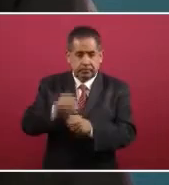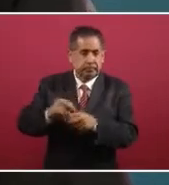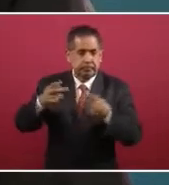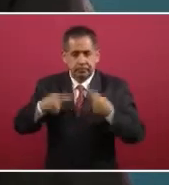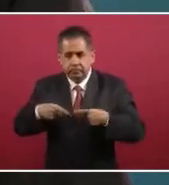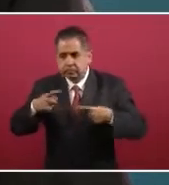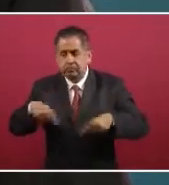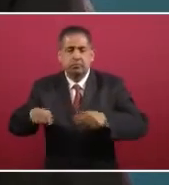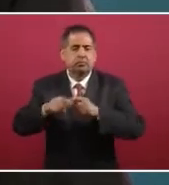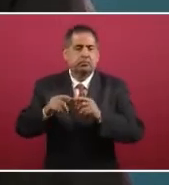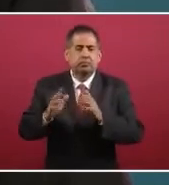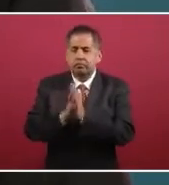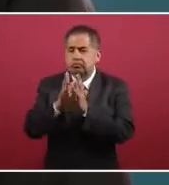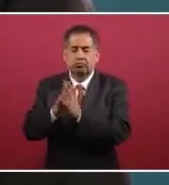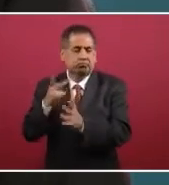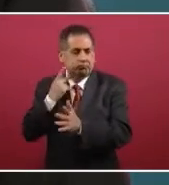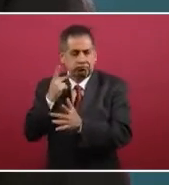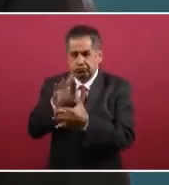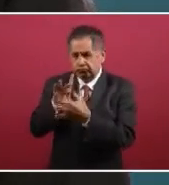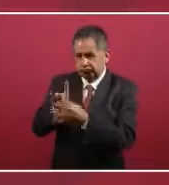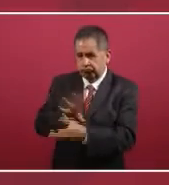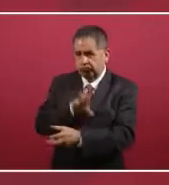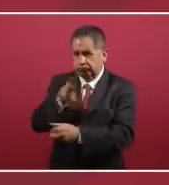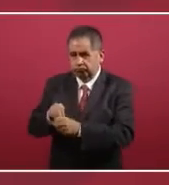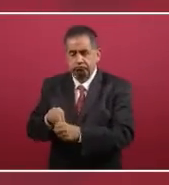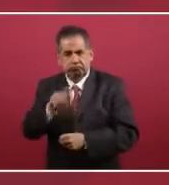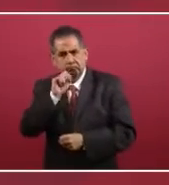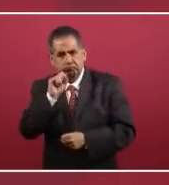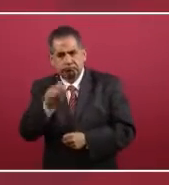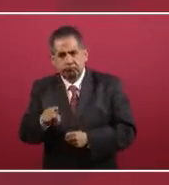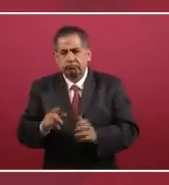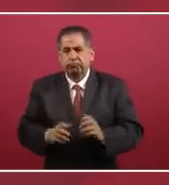ciudadana, en la participación política, también